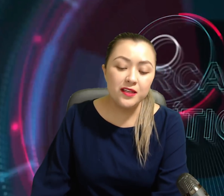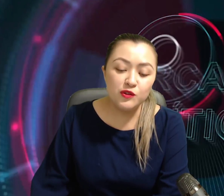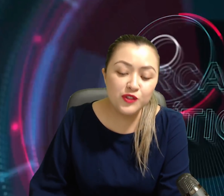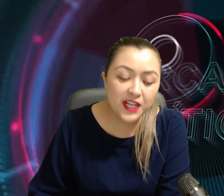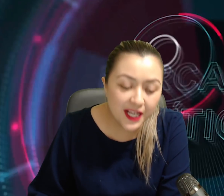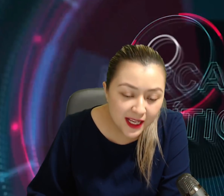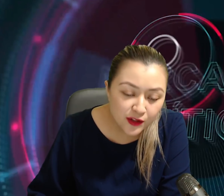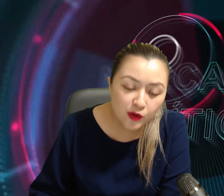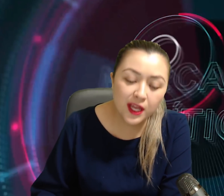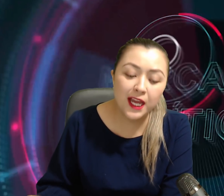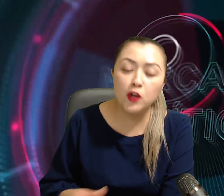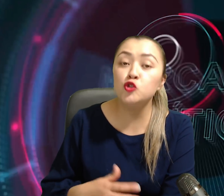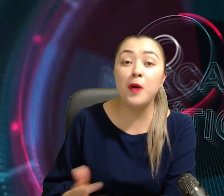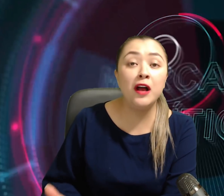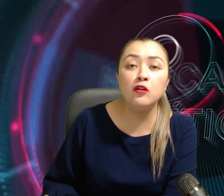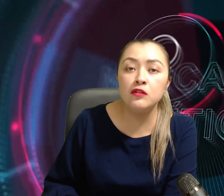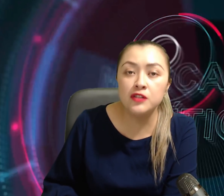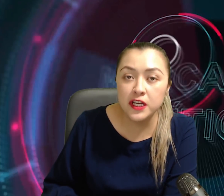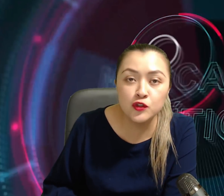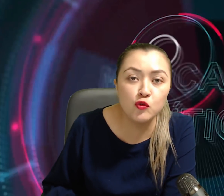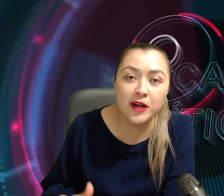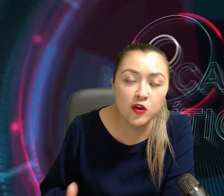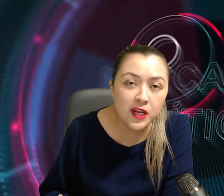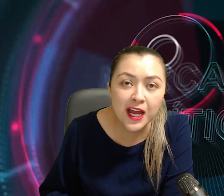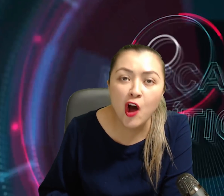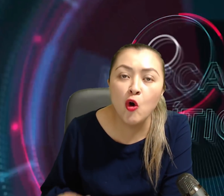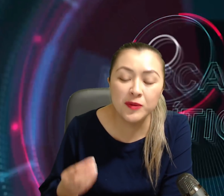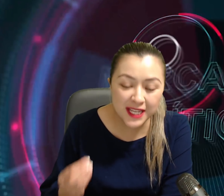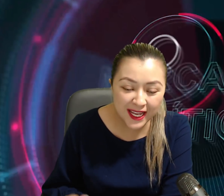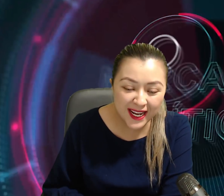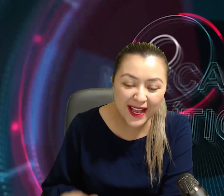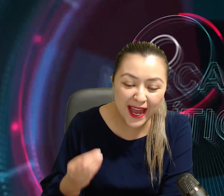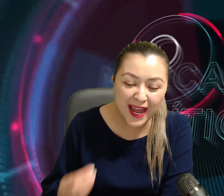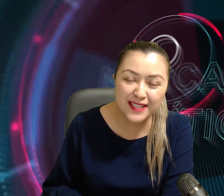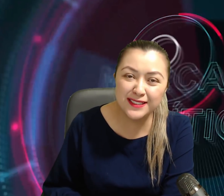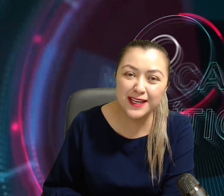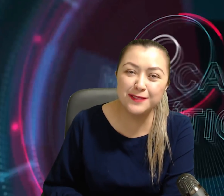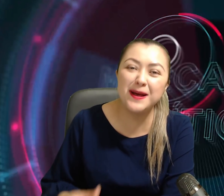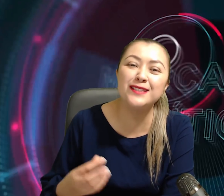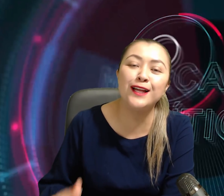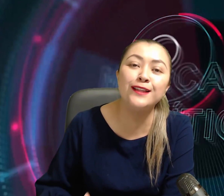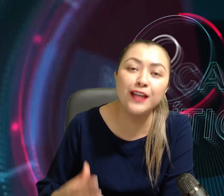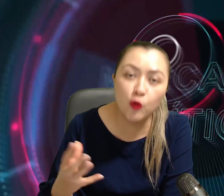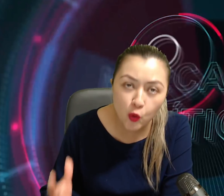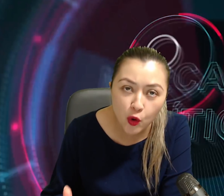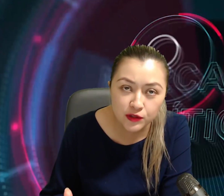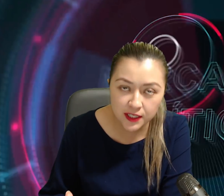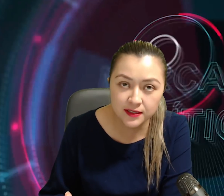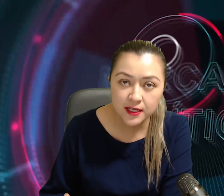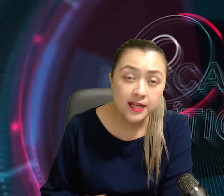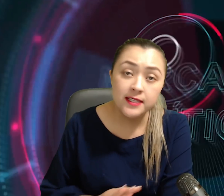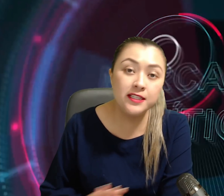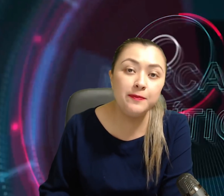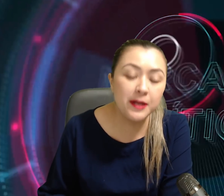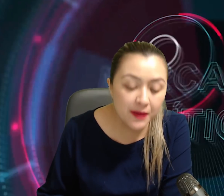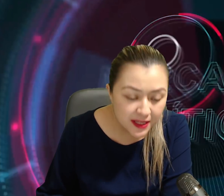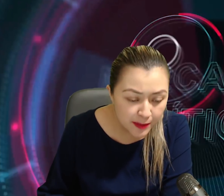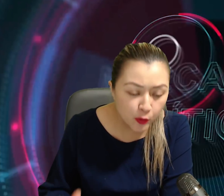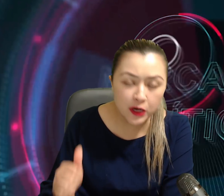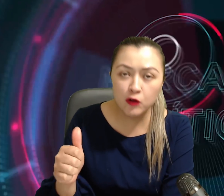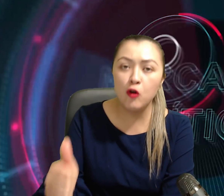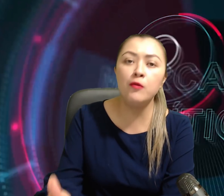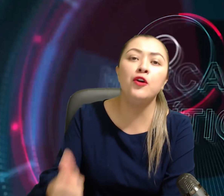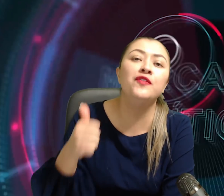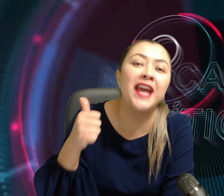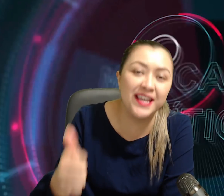Para nadie es un secreto que los bancos en su mayoría obtienen ganancias bastante jugosas simplemente